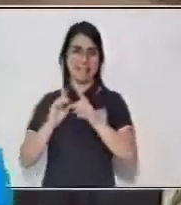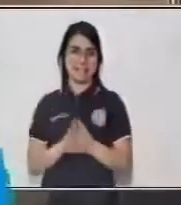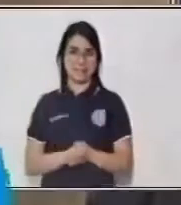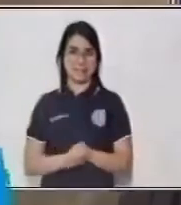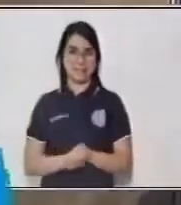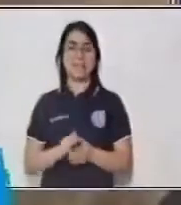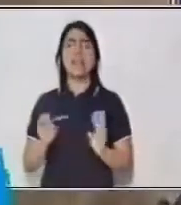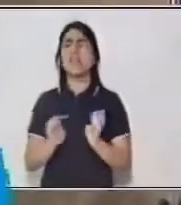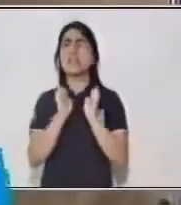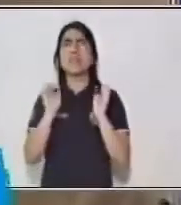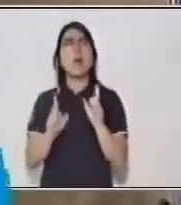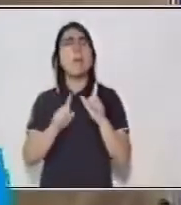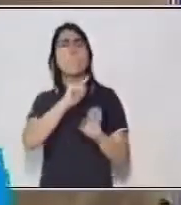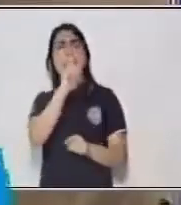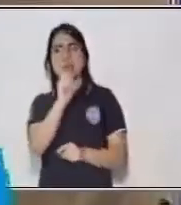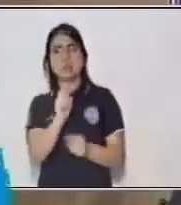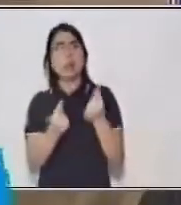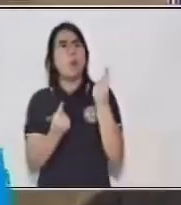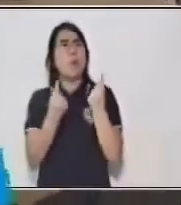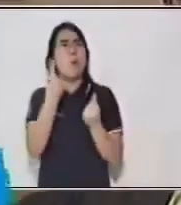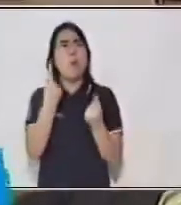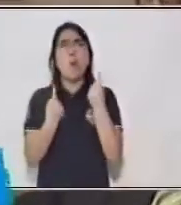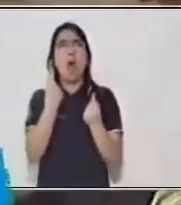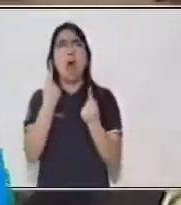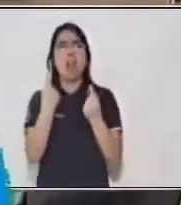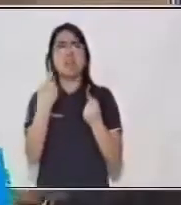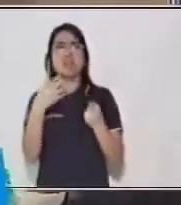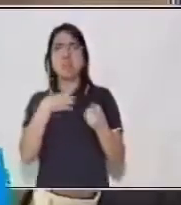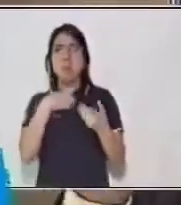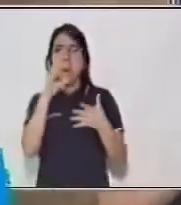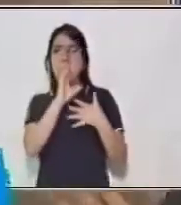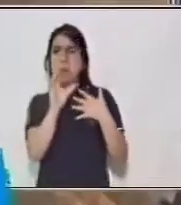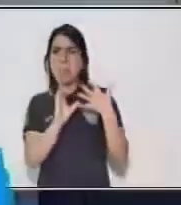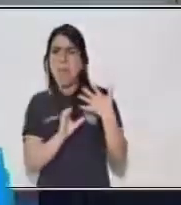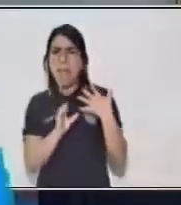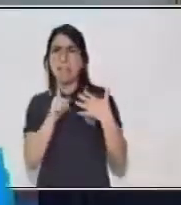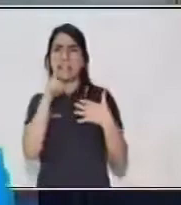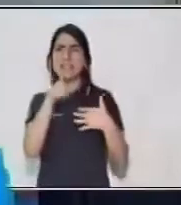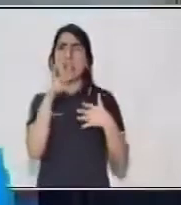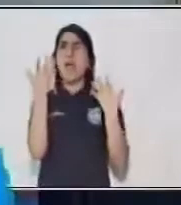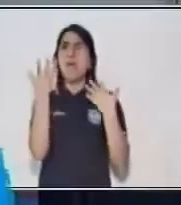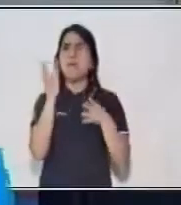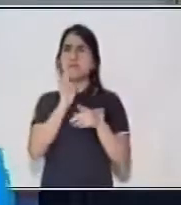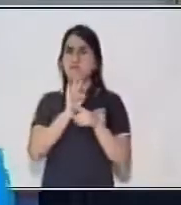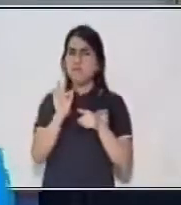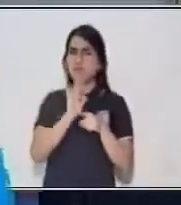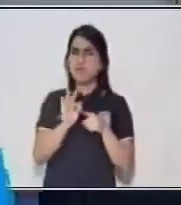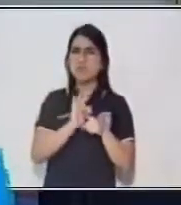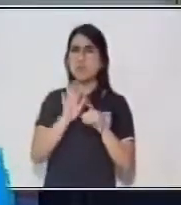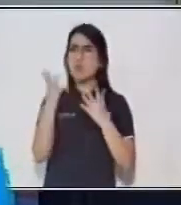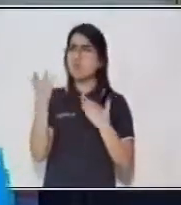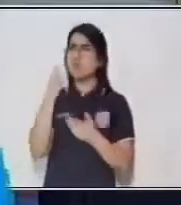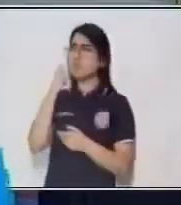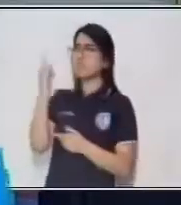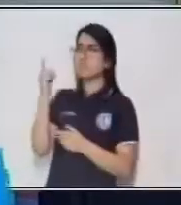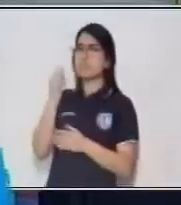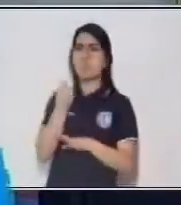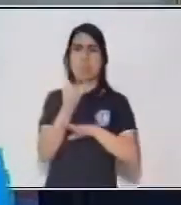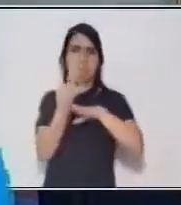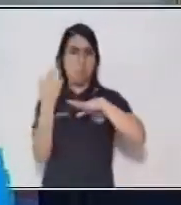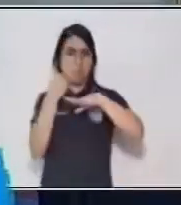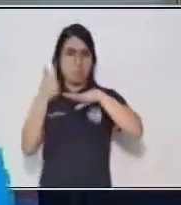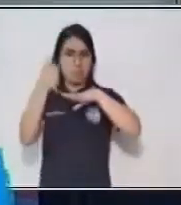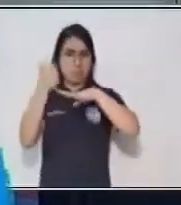función exponencial? Primero, el dominio es el conjunto de todos los números